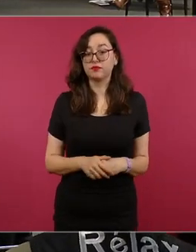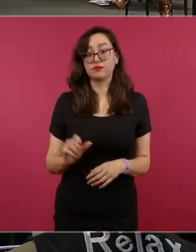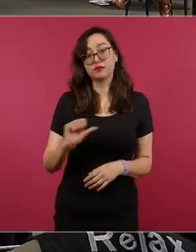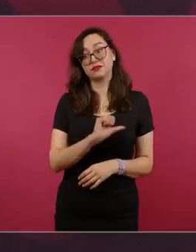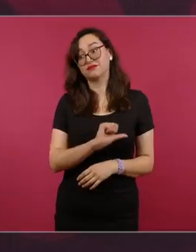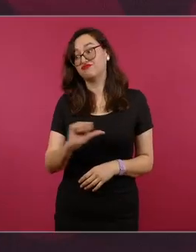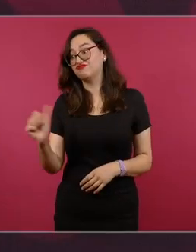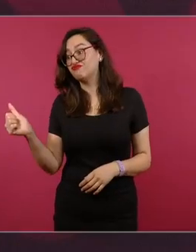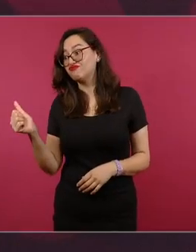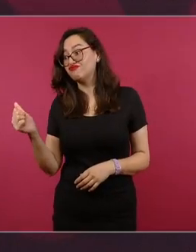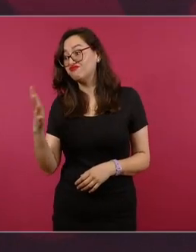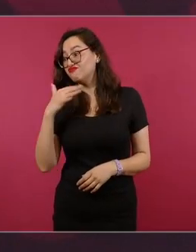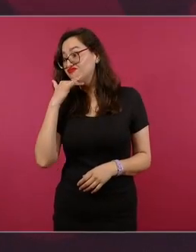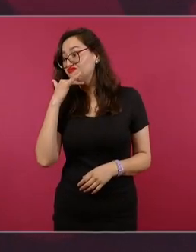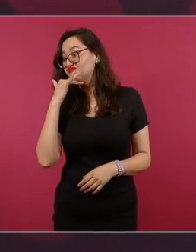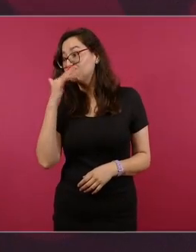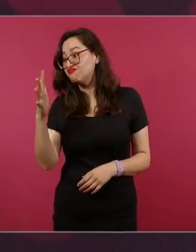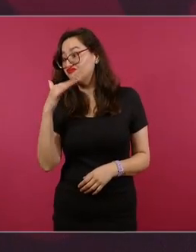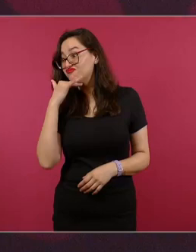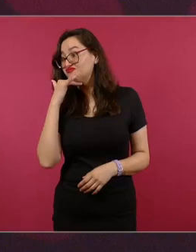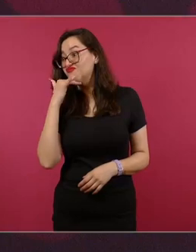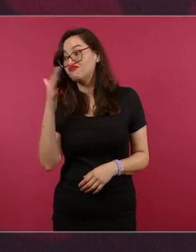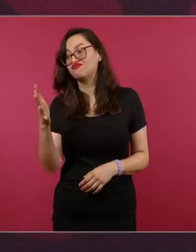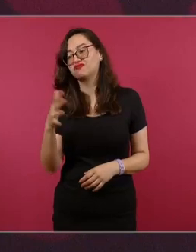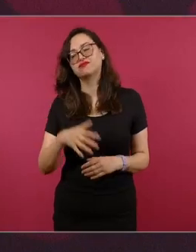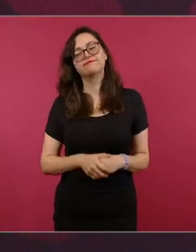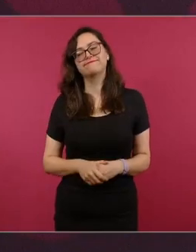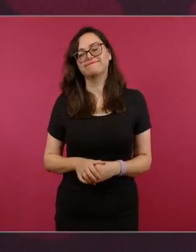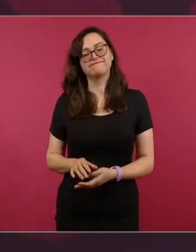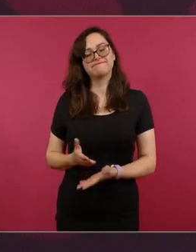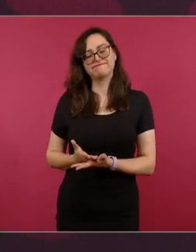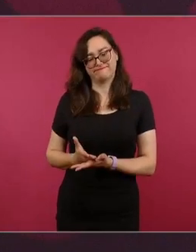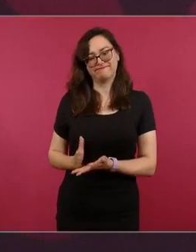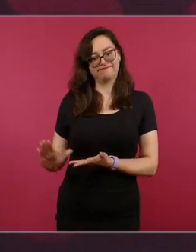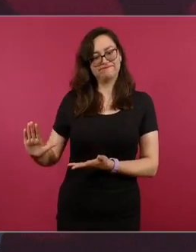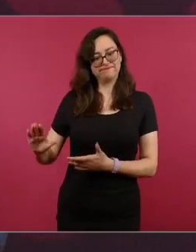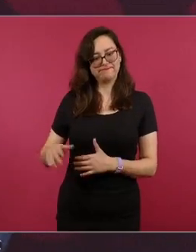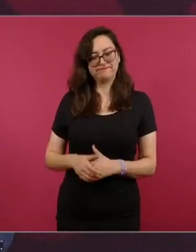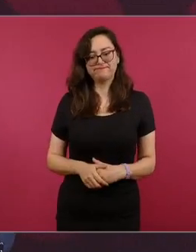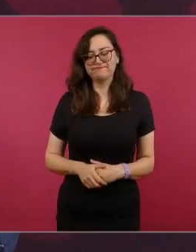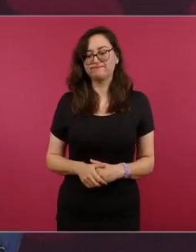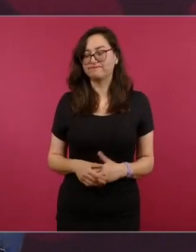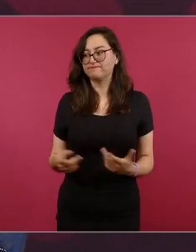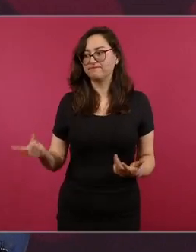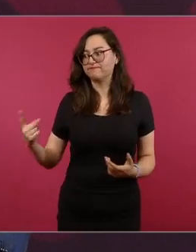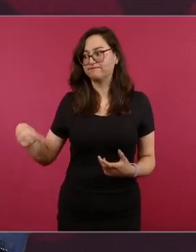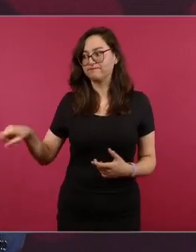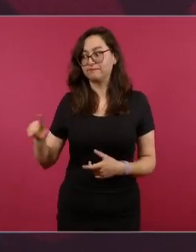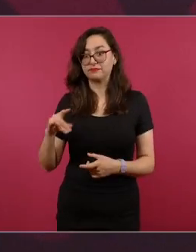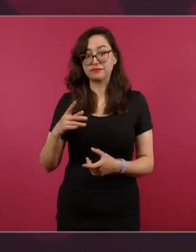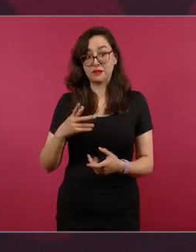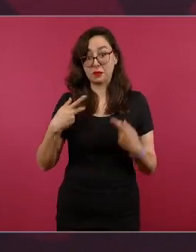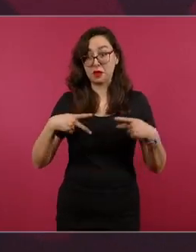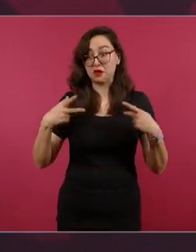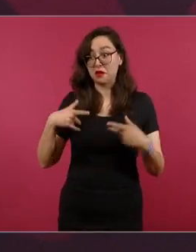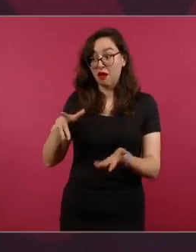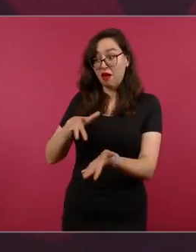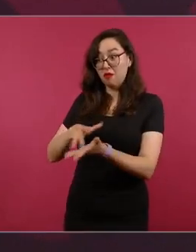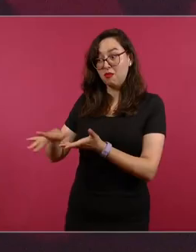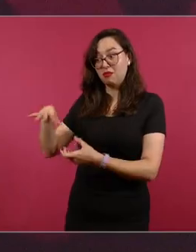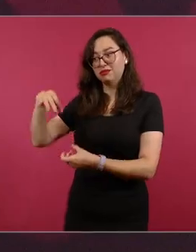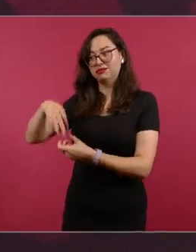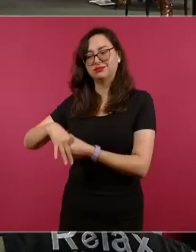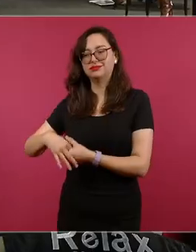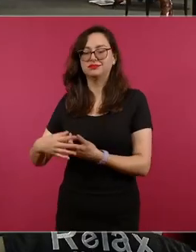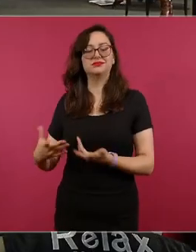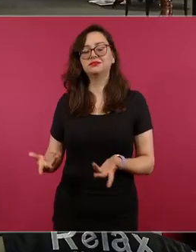que no podrían continuar. Pero eso hay que